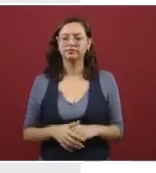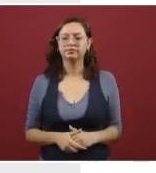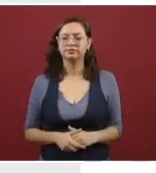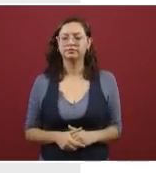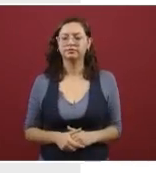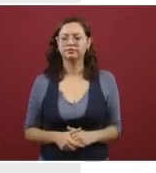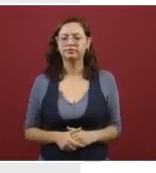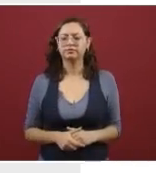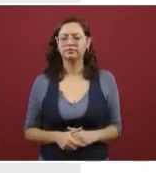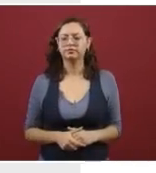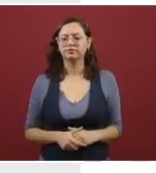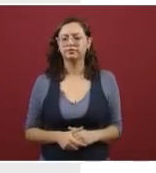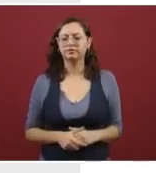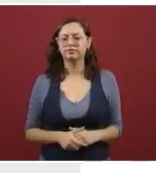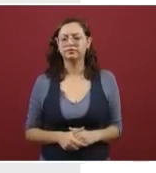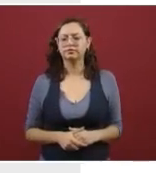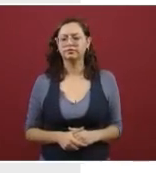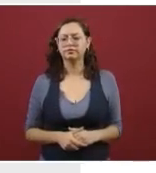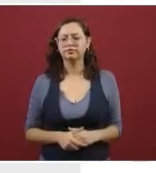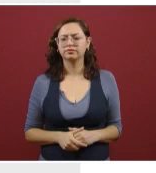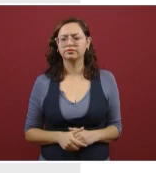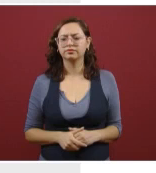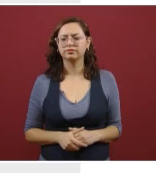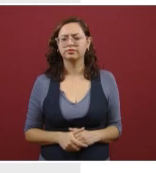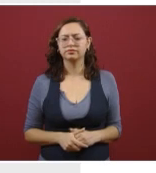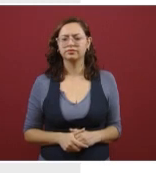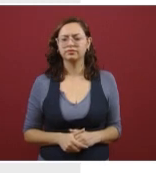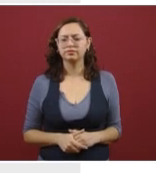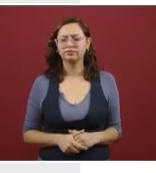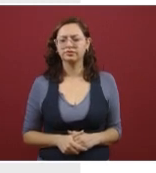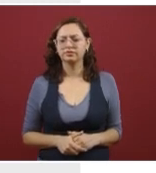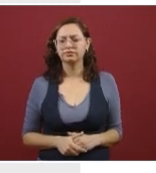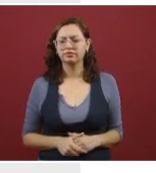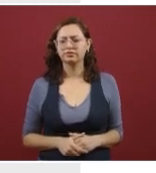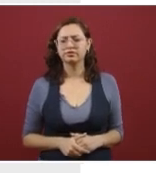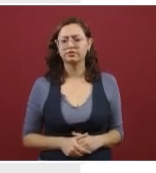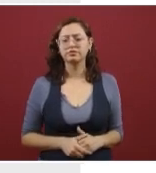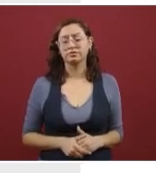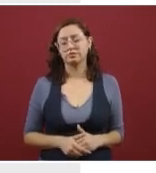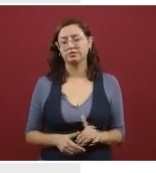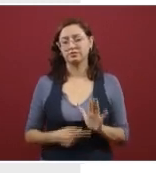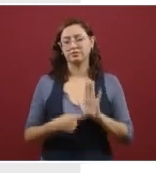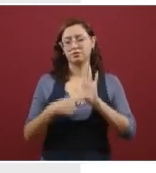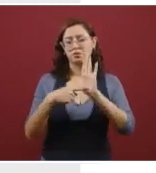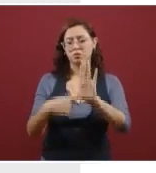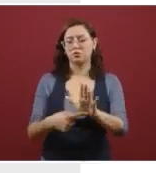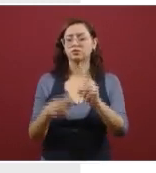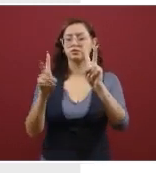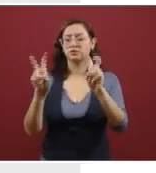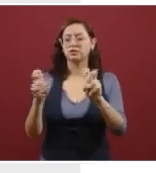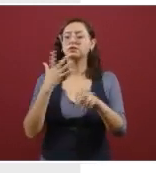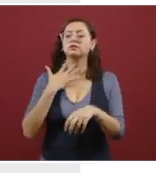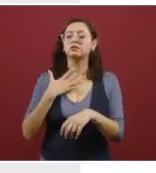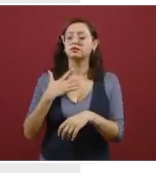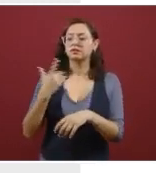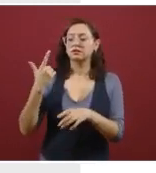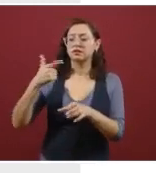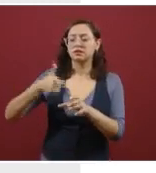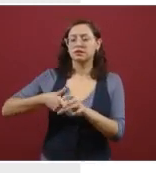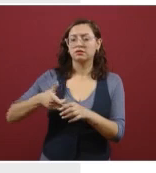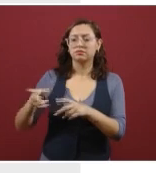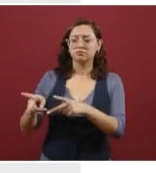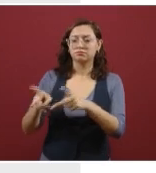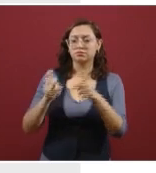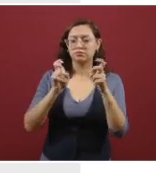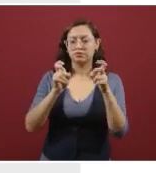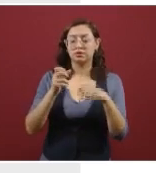Bueno, esta es la gráfica del combate al robo de combustible. Ya decíamos que en el año